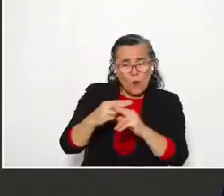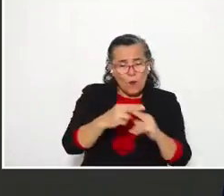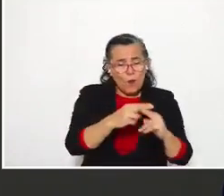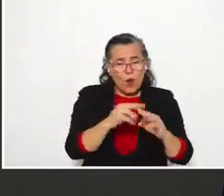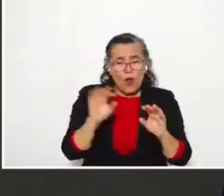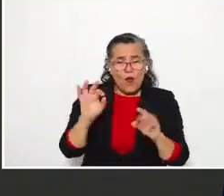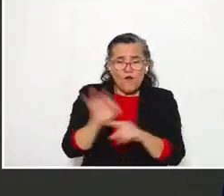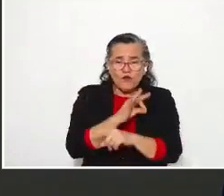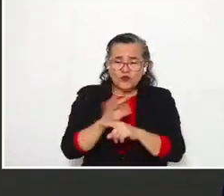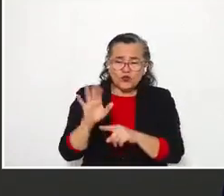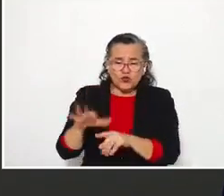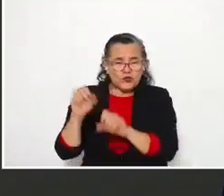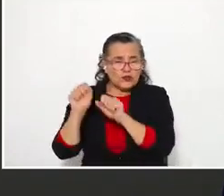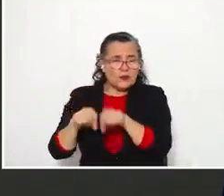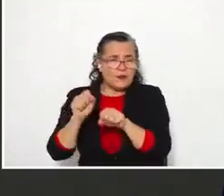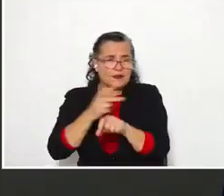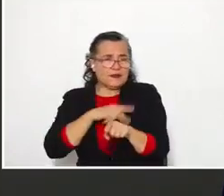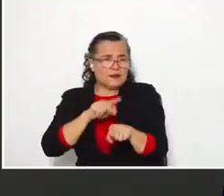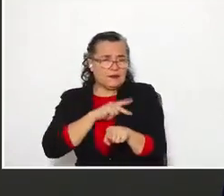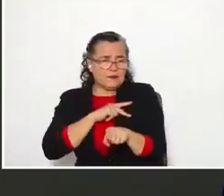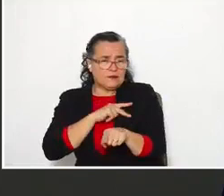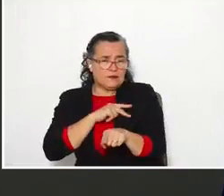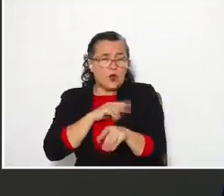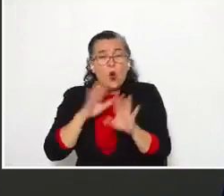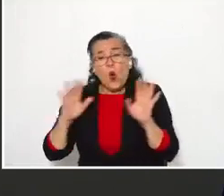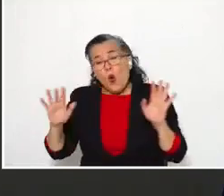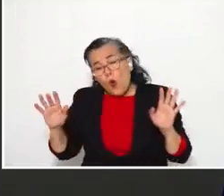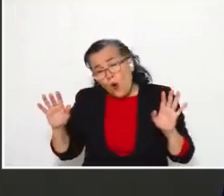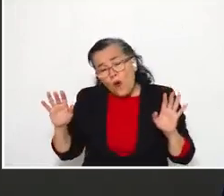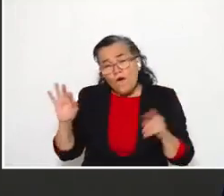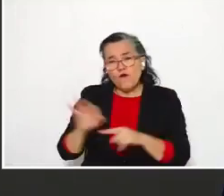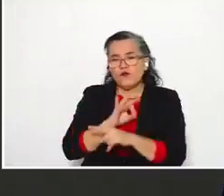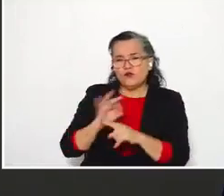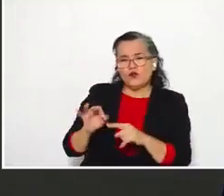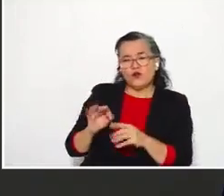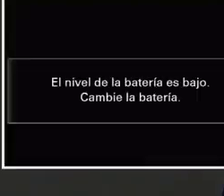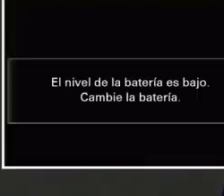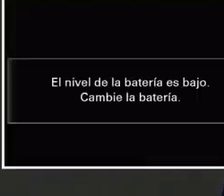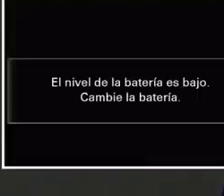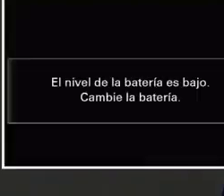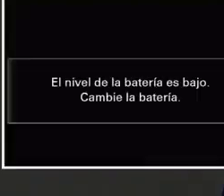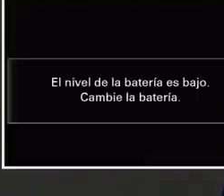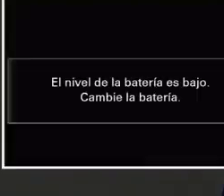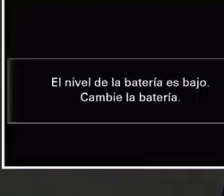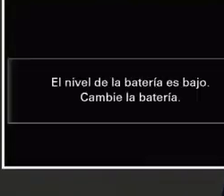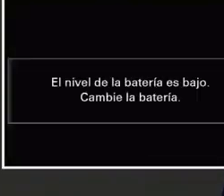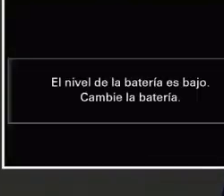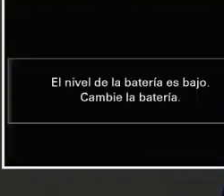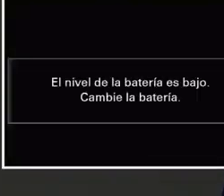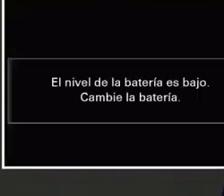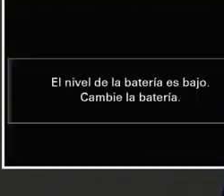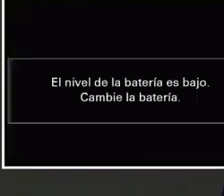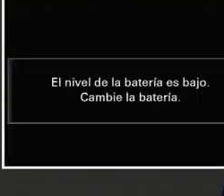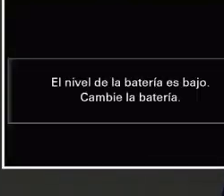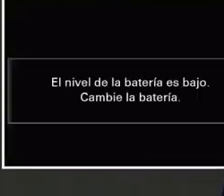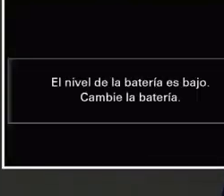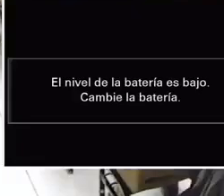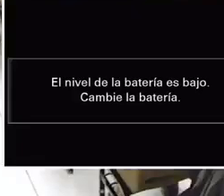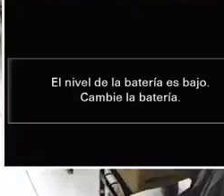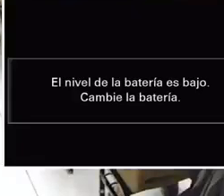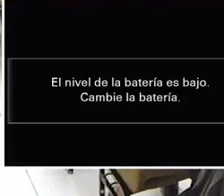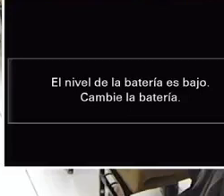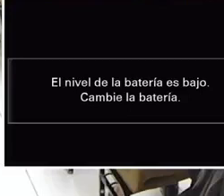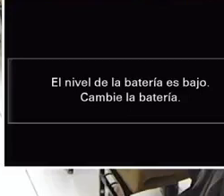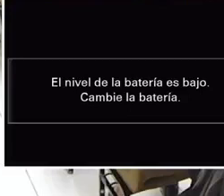función de sus capacidades personales o bien en función de una pretendida representación de intereses